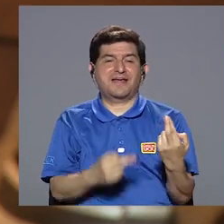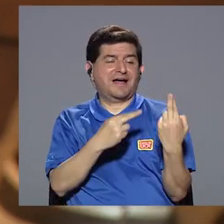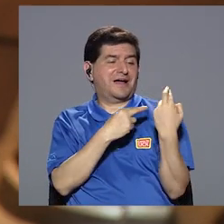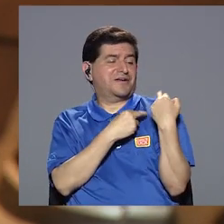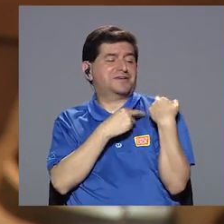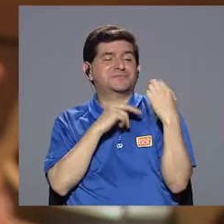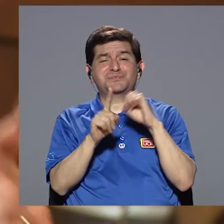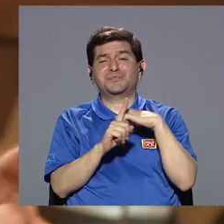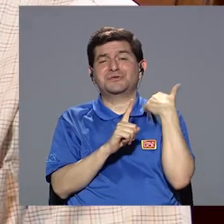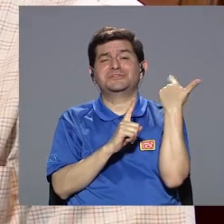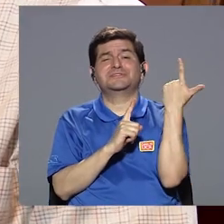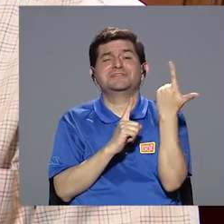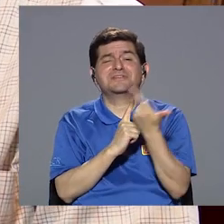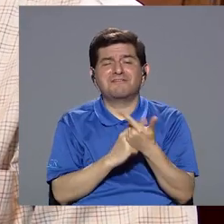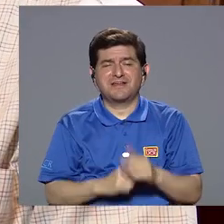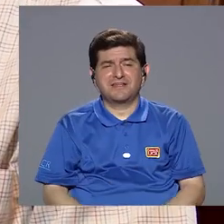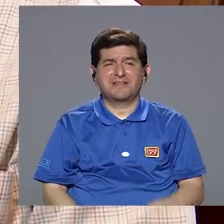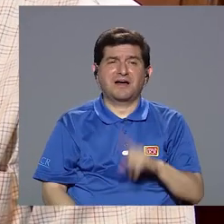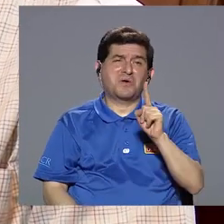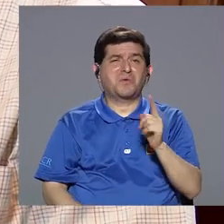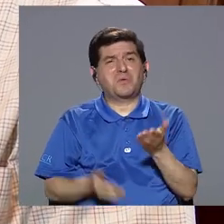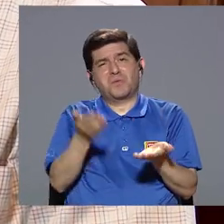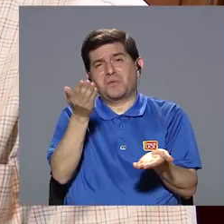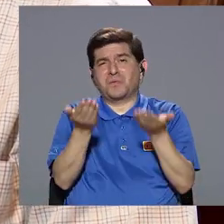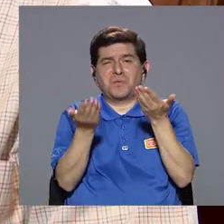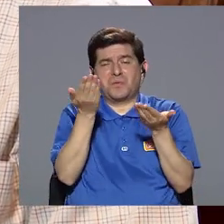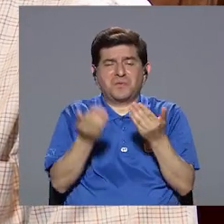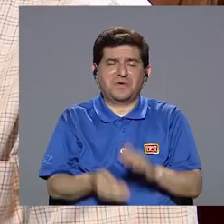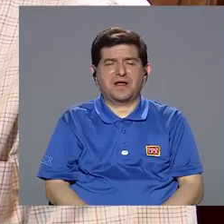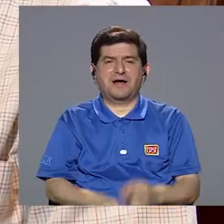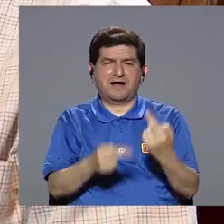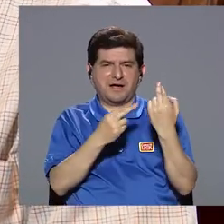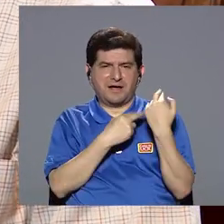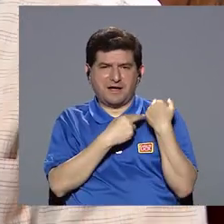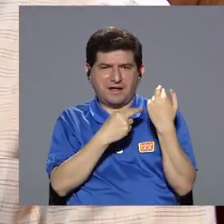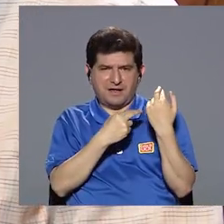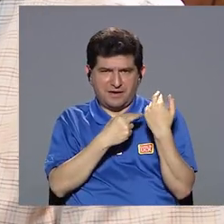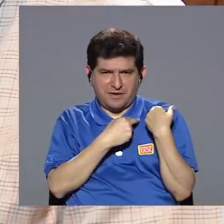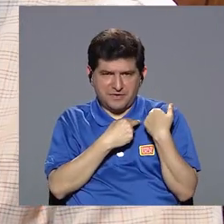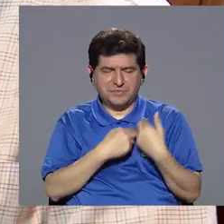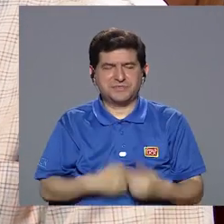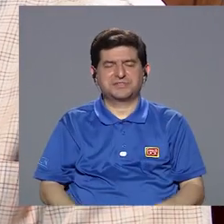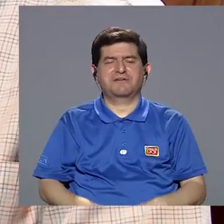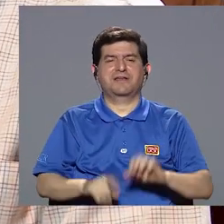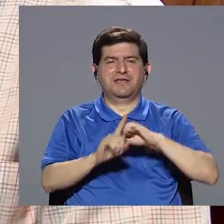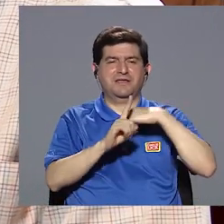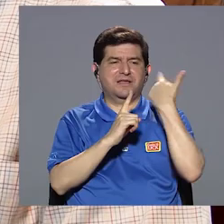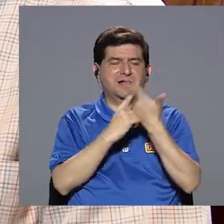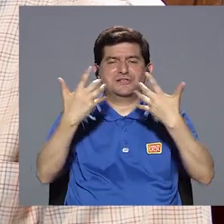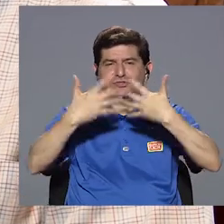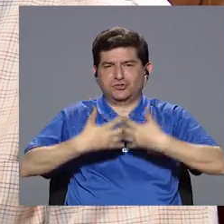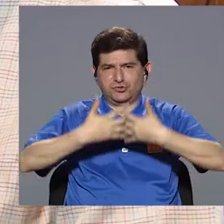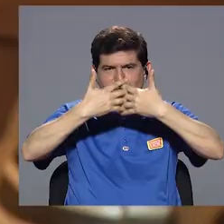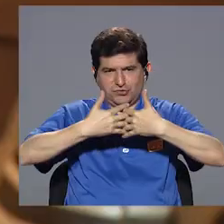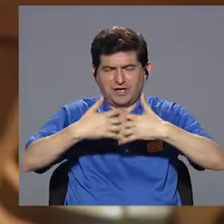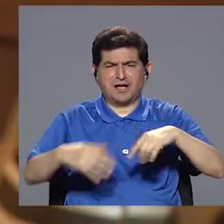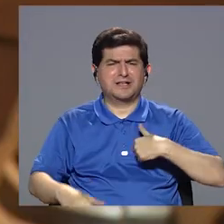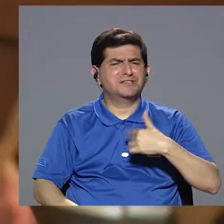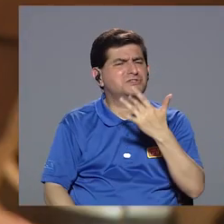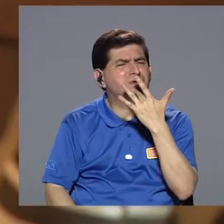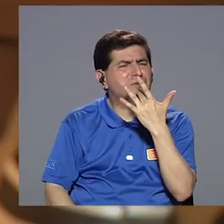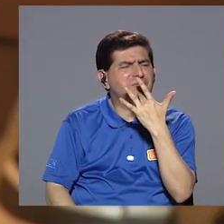por el término de responsabilidad social haciendo una analogía al de la responda responsabilidad social empresarial